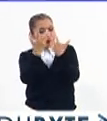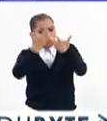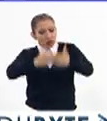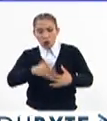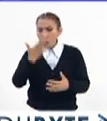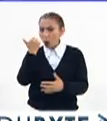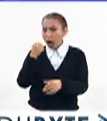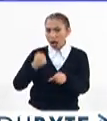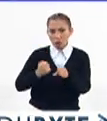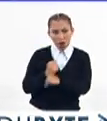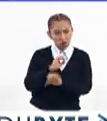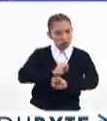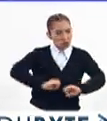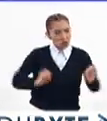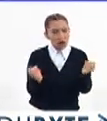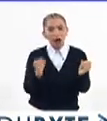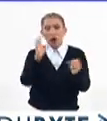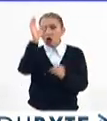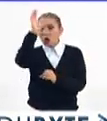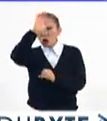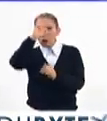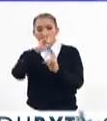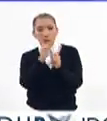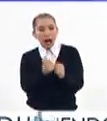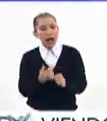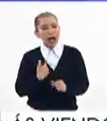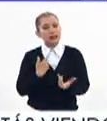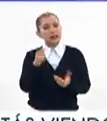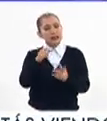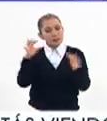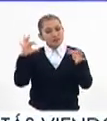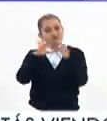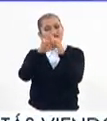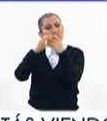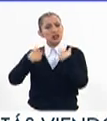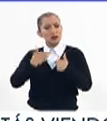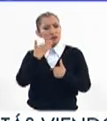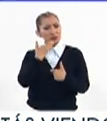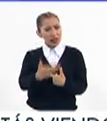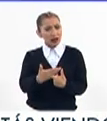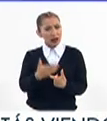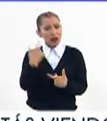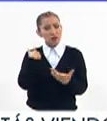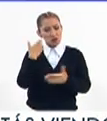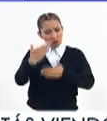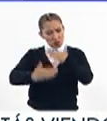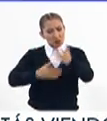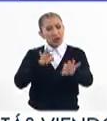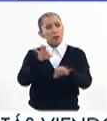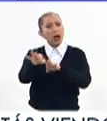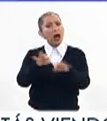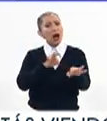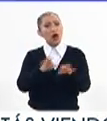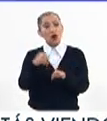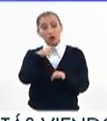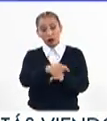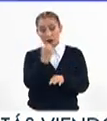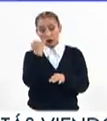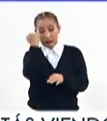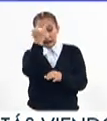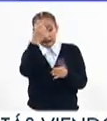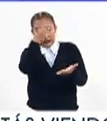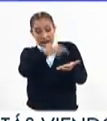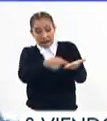sin violencia, con cultura de paz, con un tejido social saludable, productivo, la iniciativa